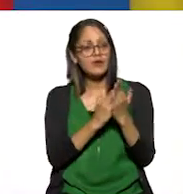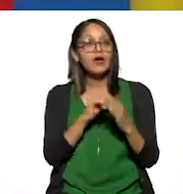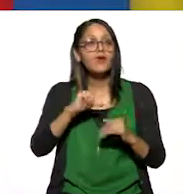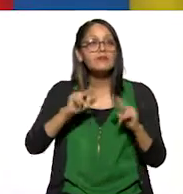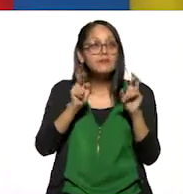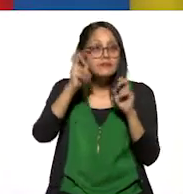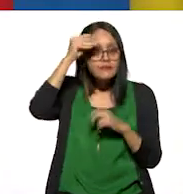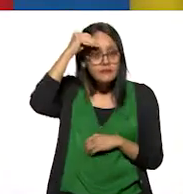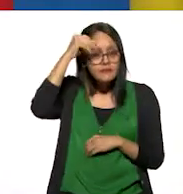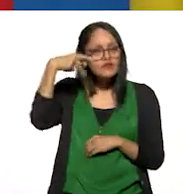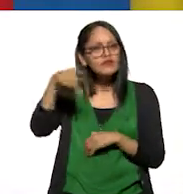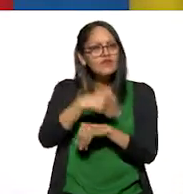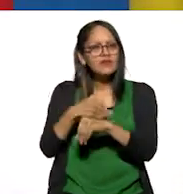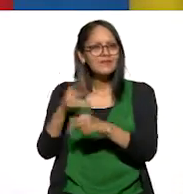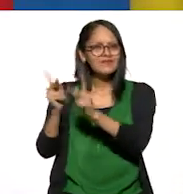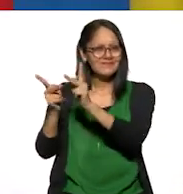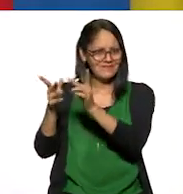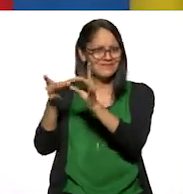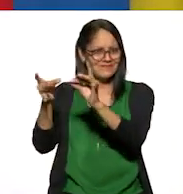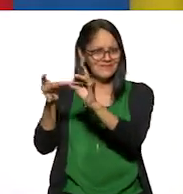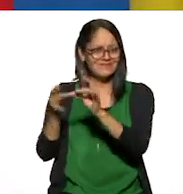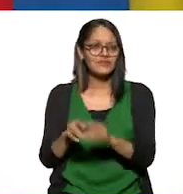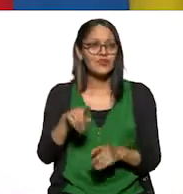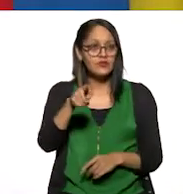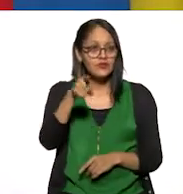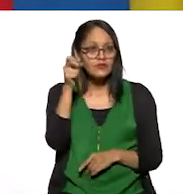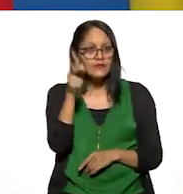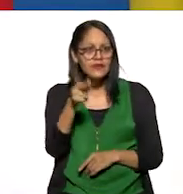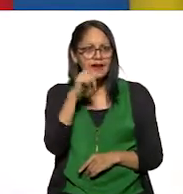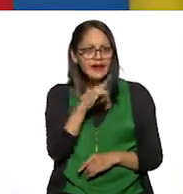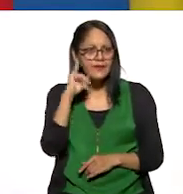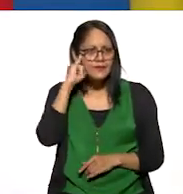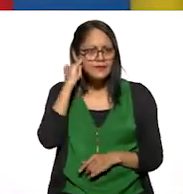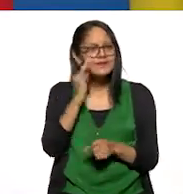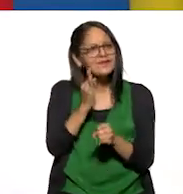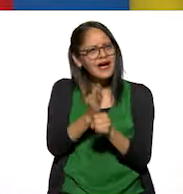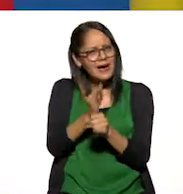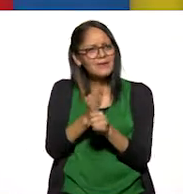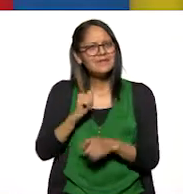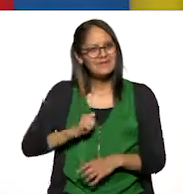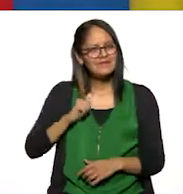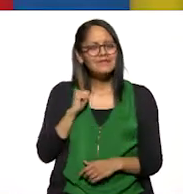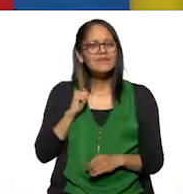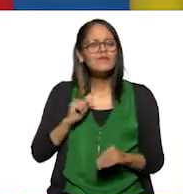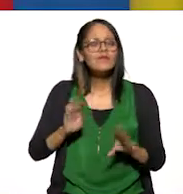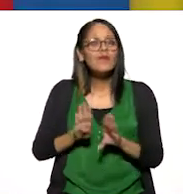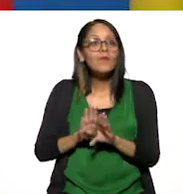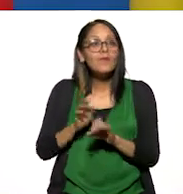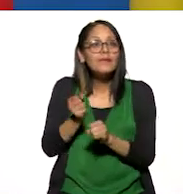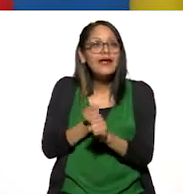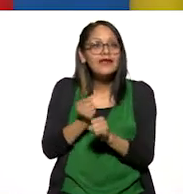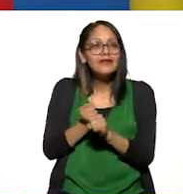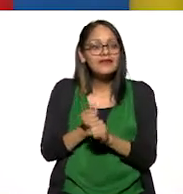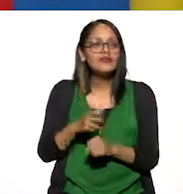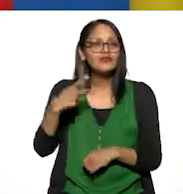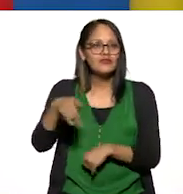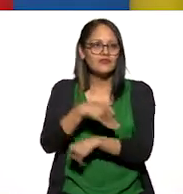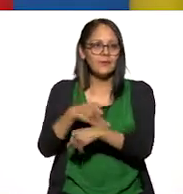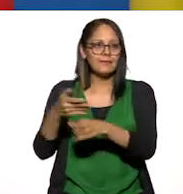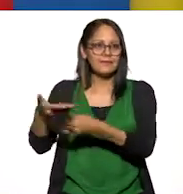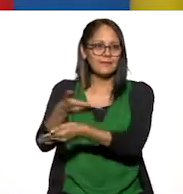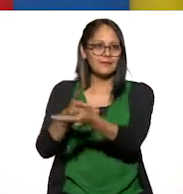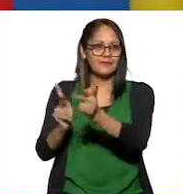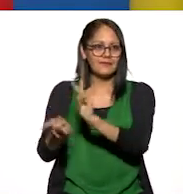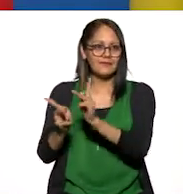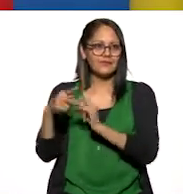el tema de hoy con tu familia. Si tienes la fortuna de hablar una lengua indígena, aprovecha este momento para practicarla y platica con tu familia en tu lengua